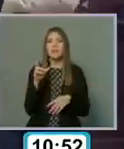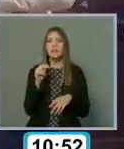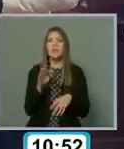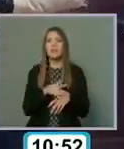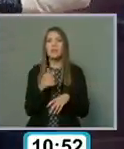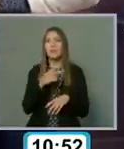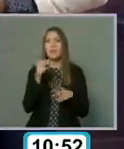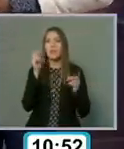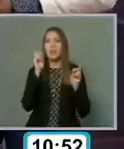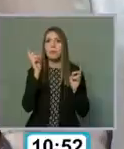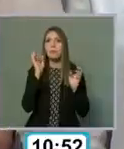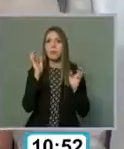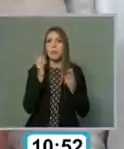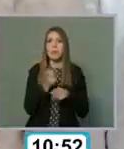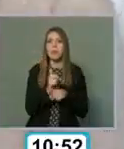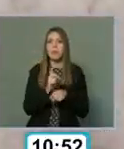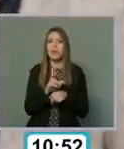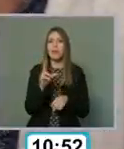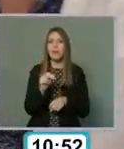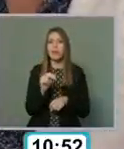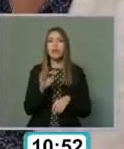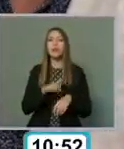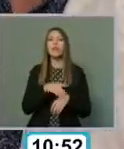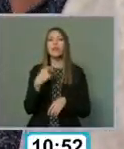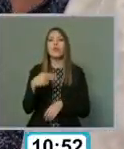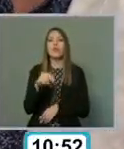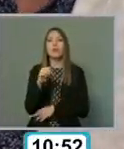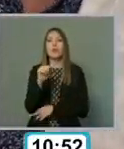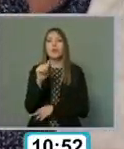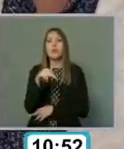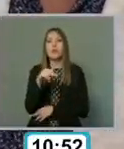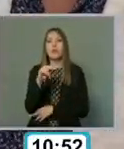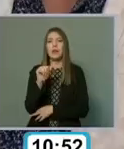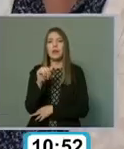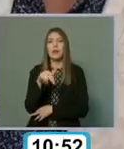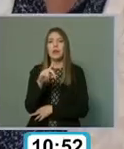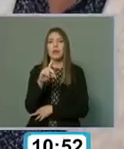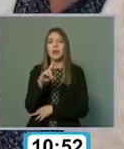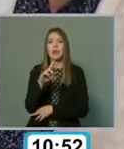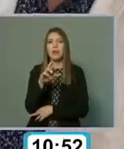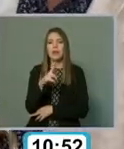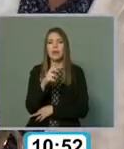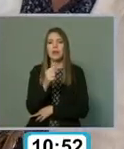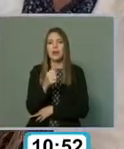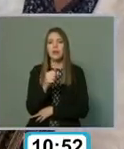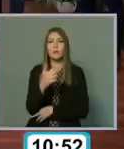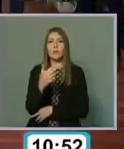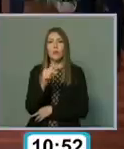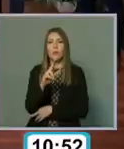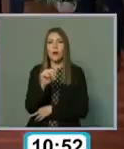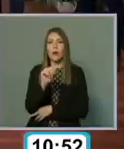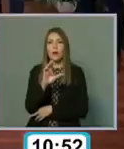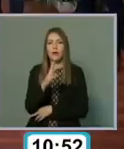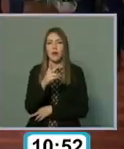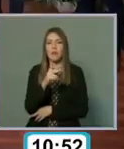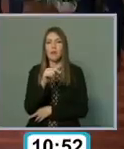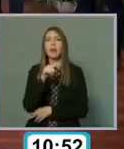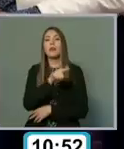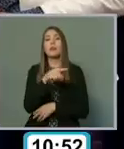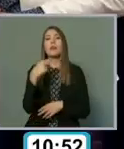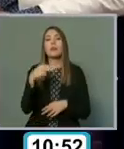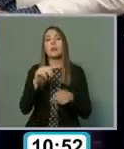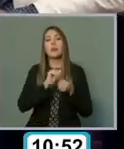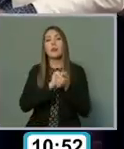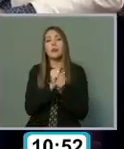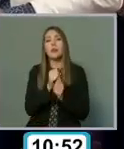eso no. por el nombre de San Andrés Guayapan. Es Ajá. una palabra en zapoteco que significa tierra mojada. Ok, perfecto. ¿Con qué tema